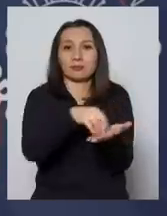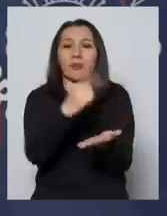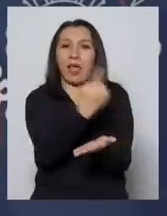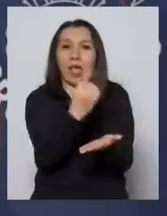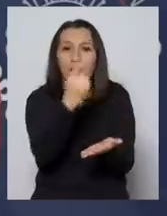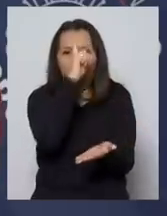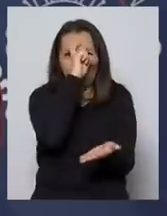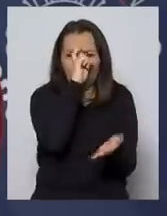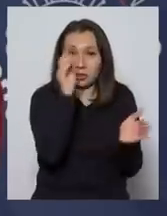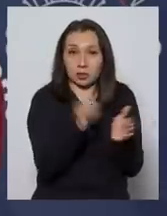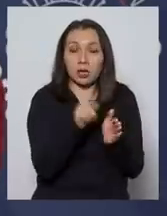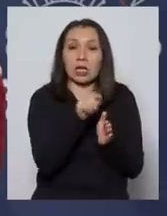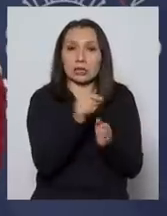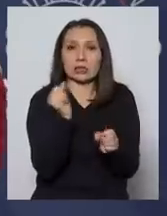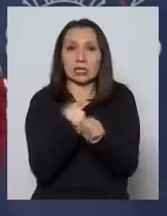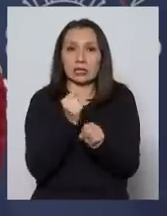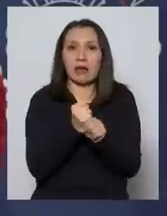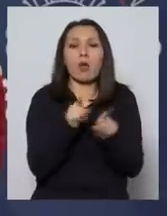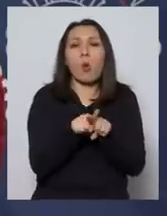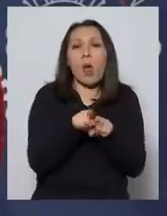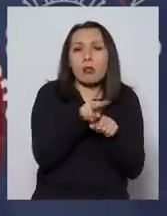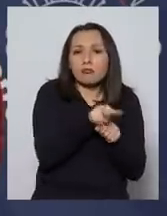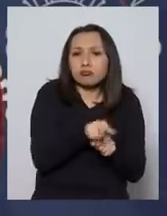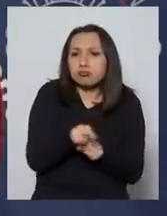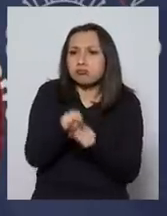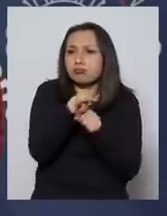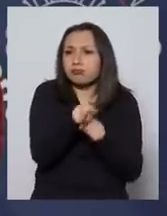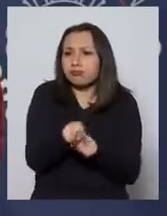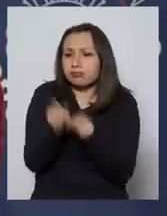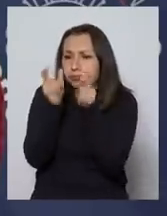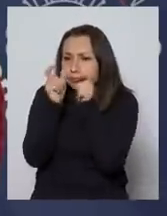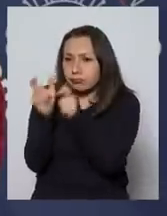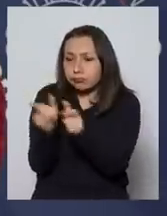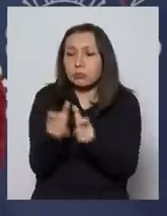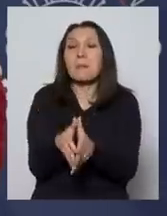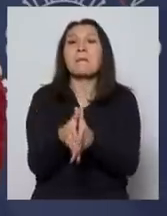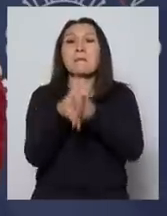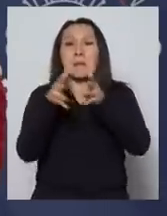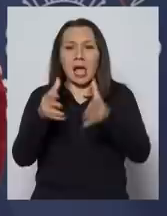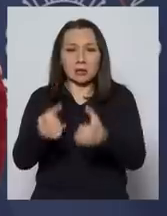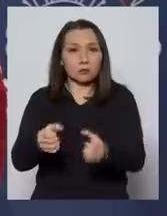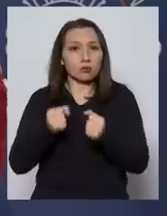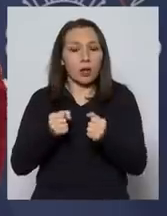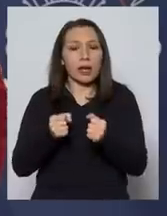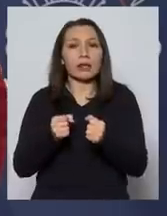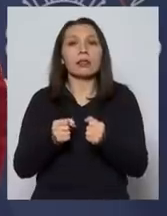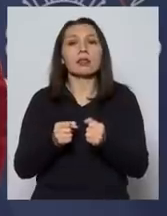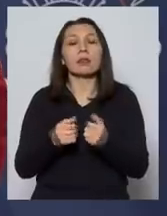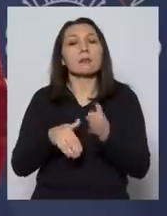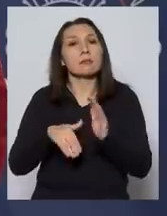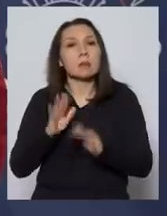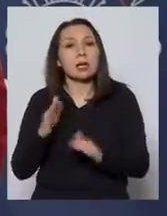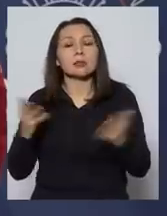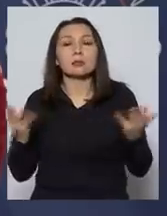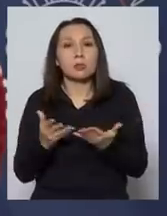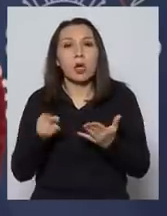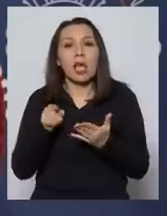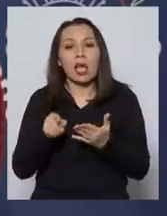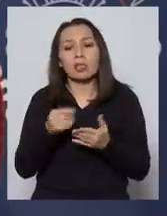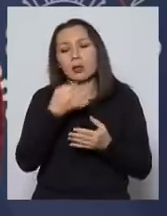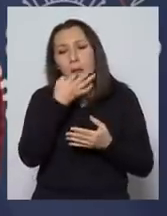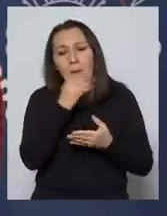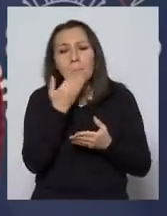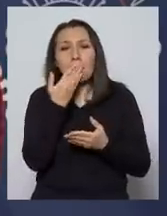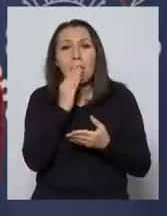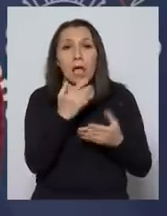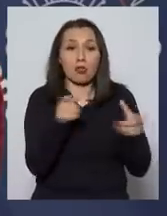consultorio, hay un trabajo que se está haciendo de vigilancia, que ahora se va a ver intensificado fuertemente a propósito de esta